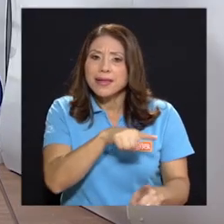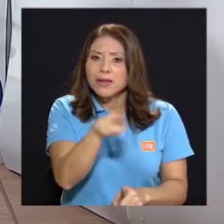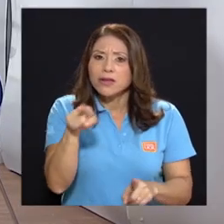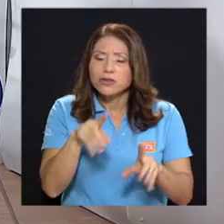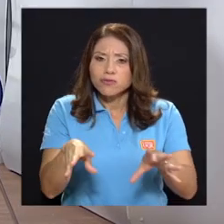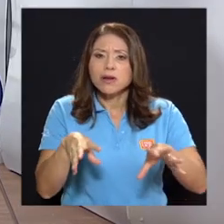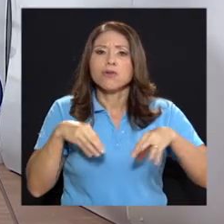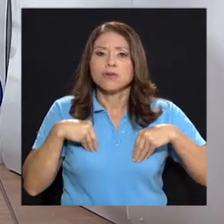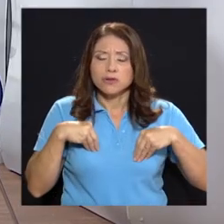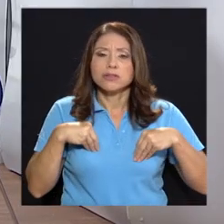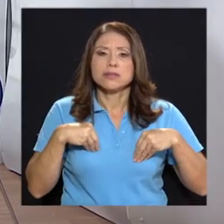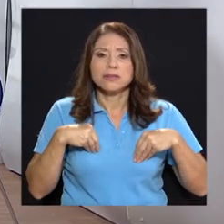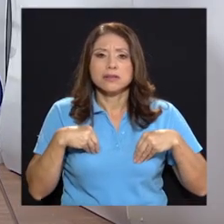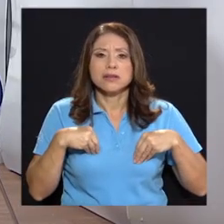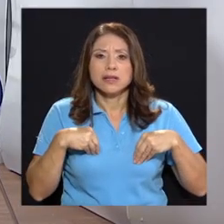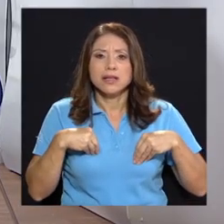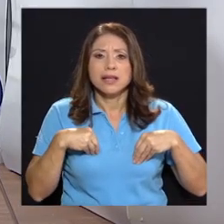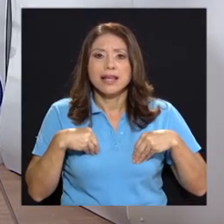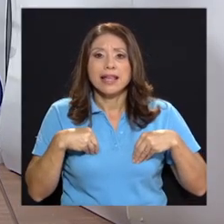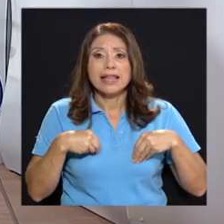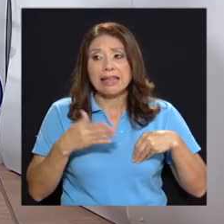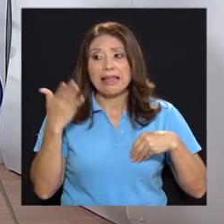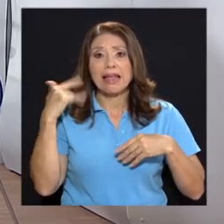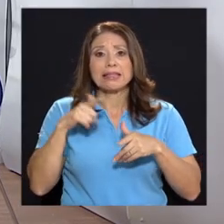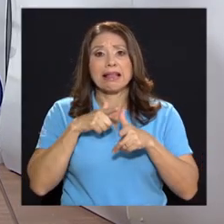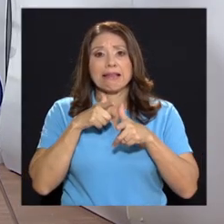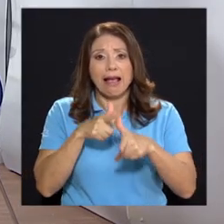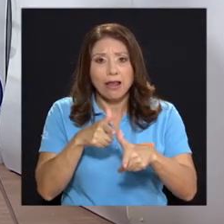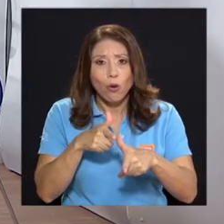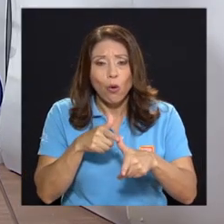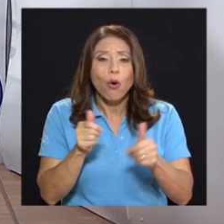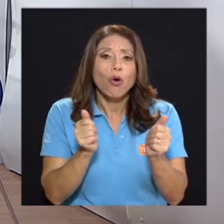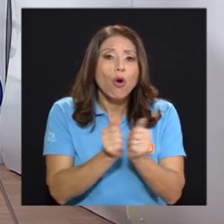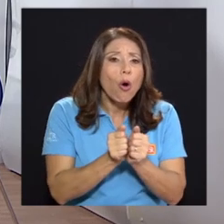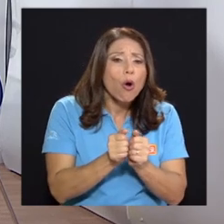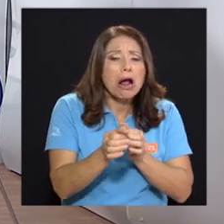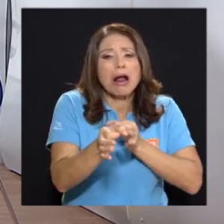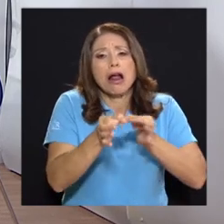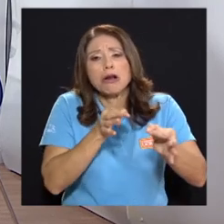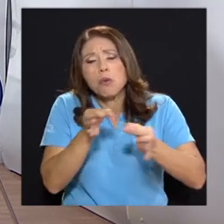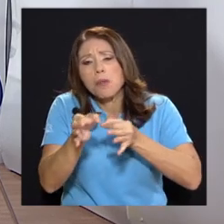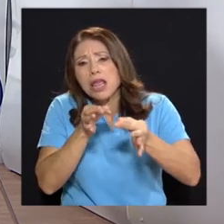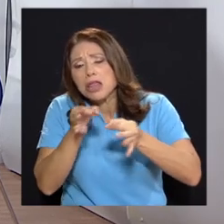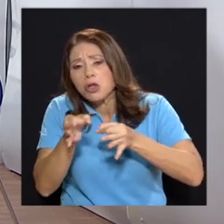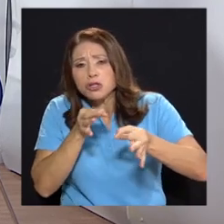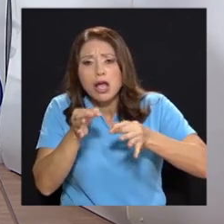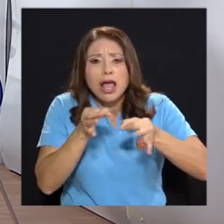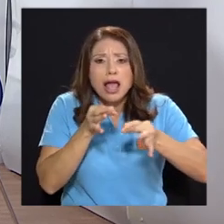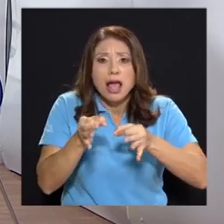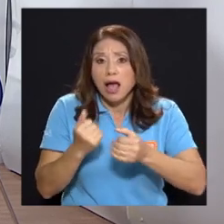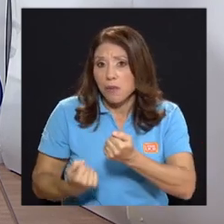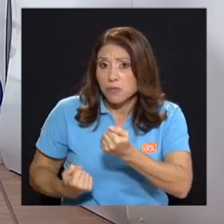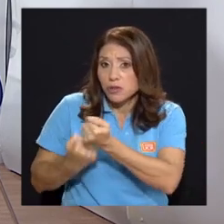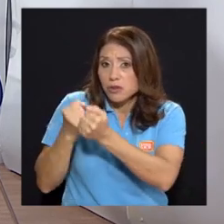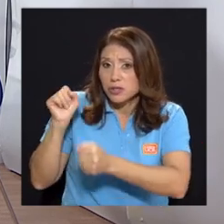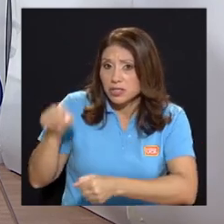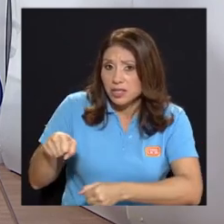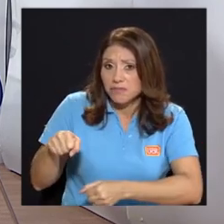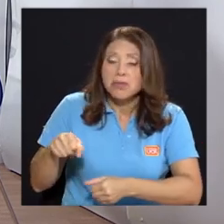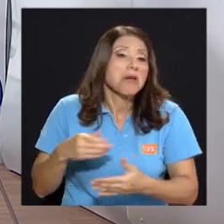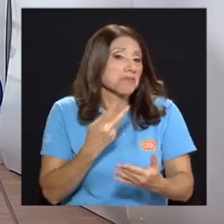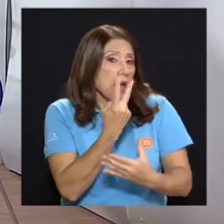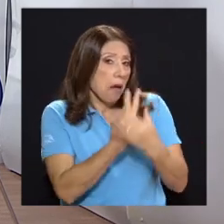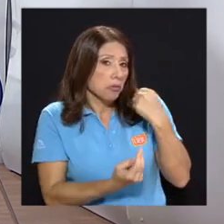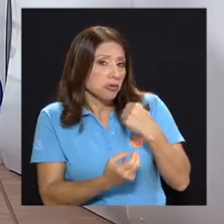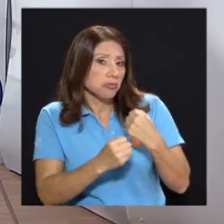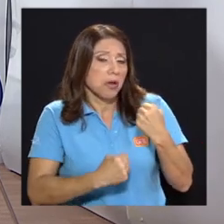que se exageró en los argumentos que hubo argumentos extremos si sigues no